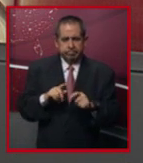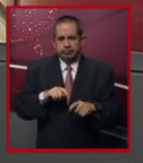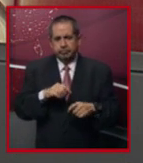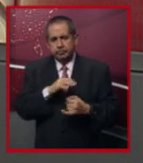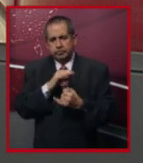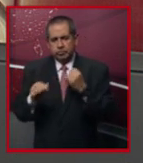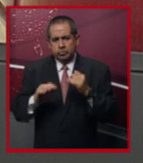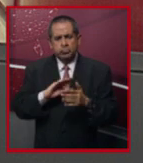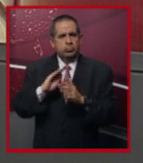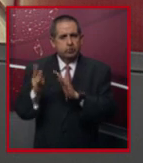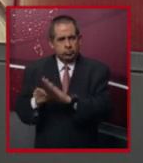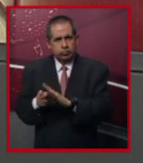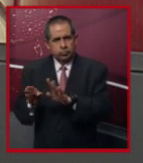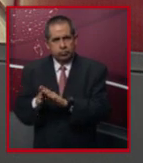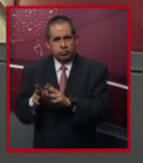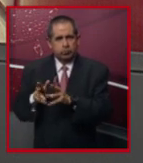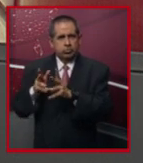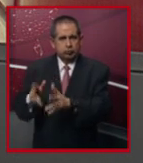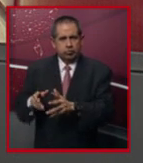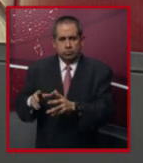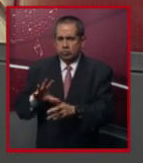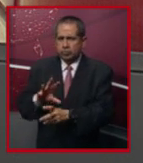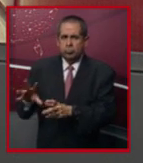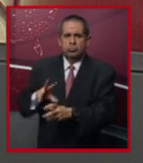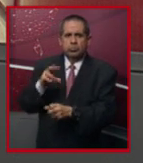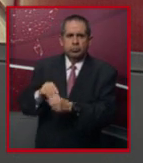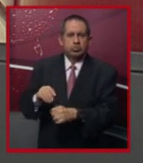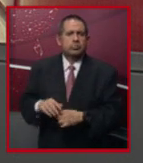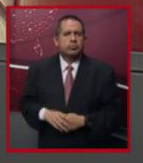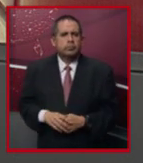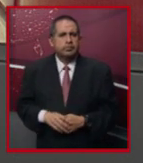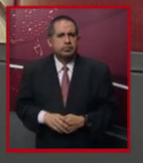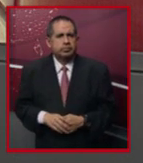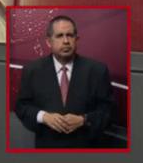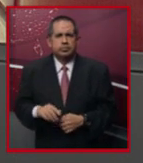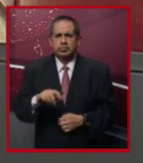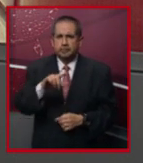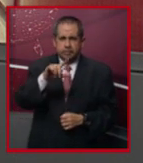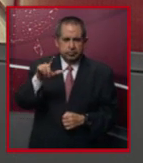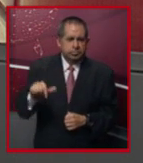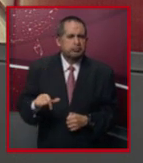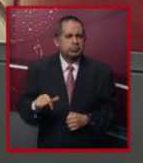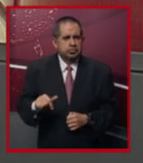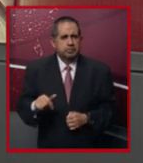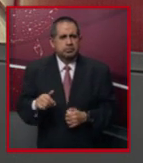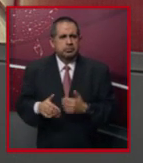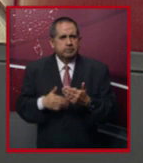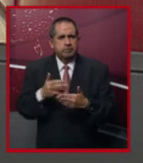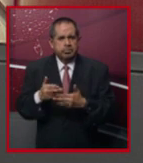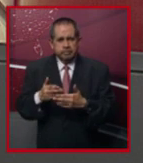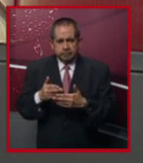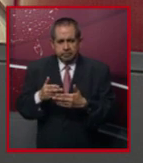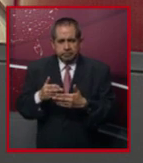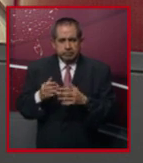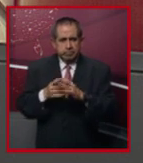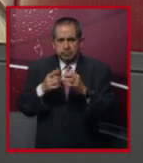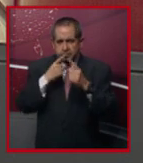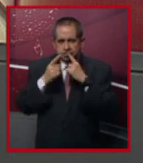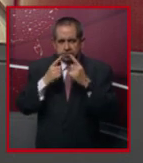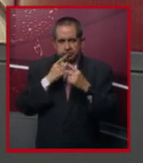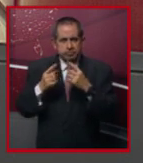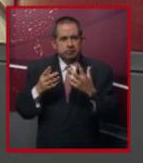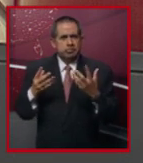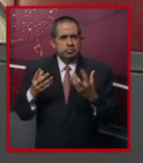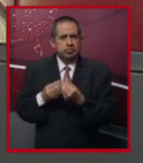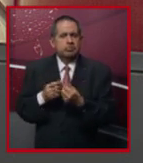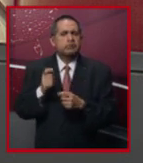para su incorporación del dictamen en la votación en conjunto. Ya posteriormente, la reforma pues fue discutida